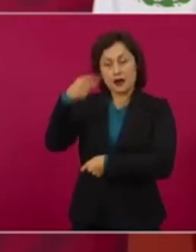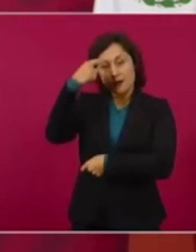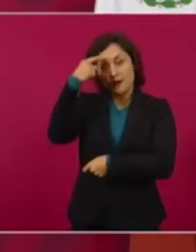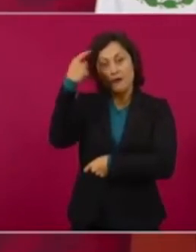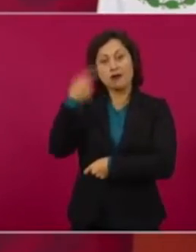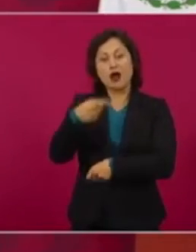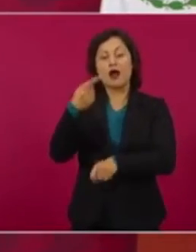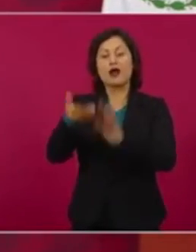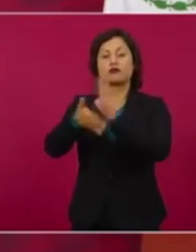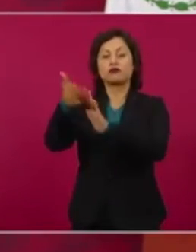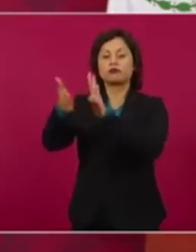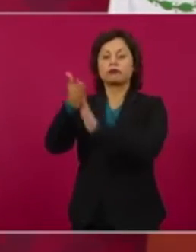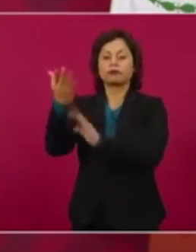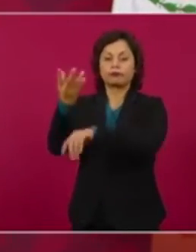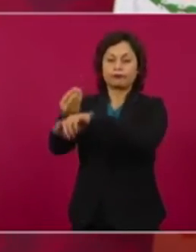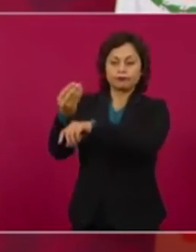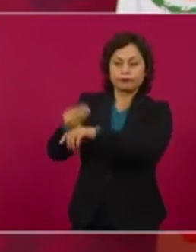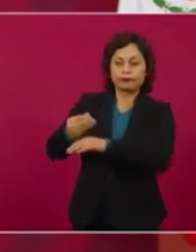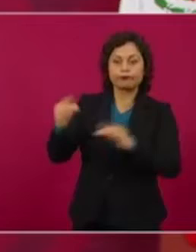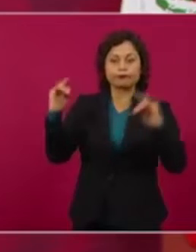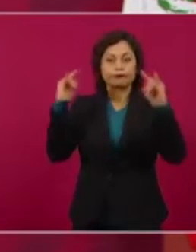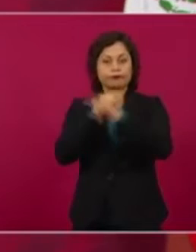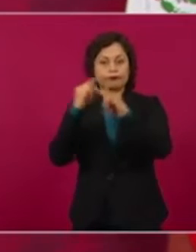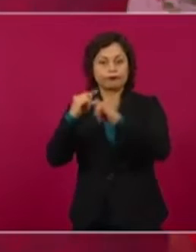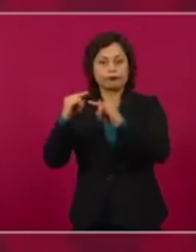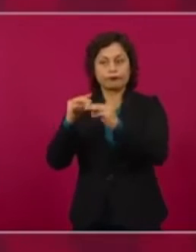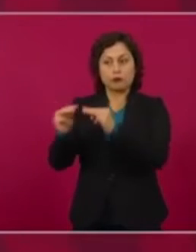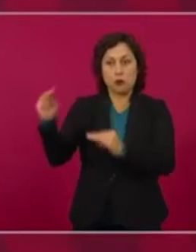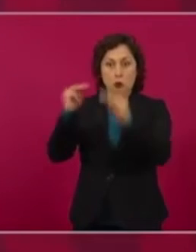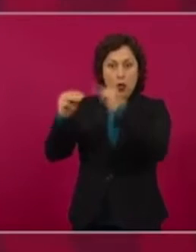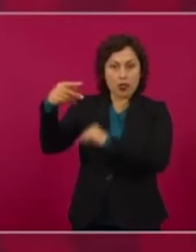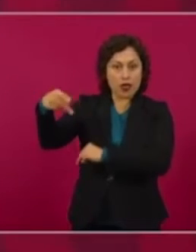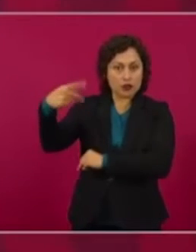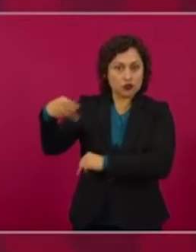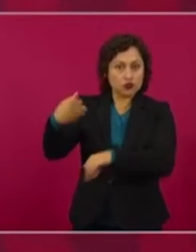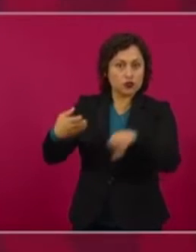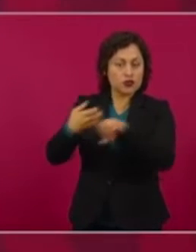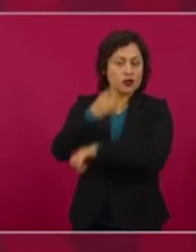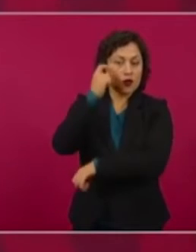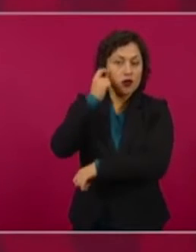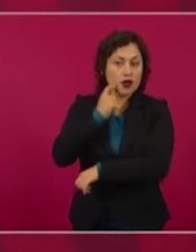Guerrero, lo que se logró con ese ahorro.